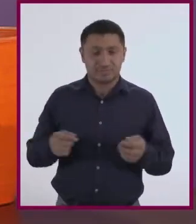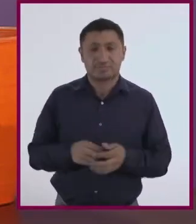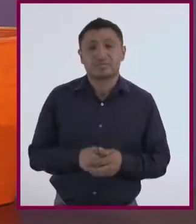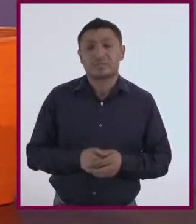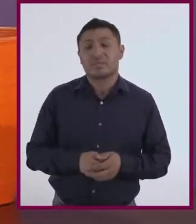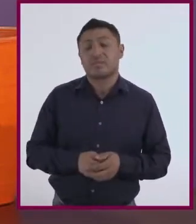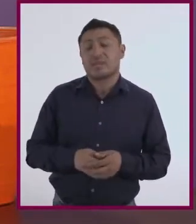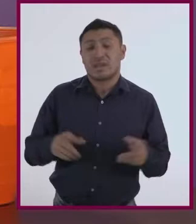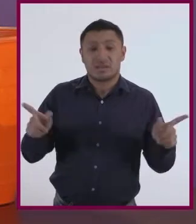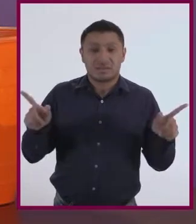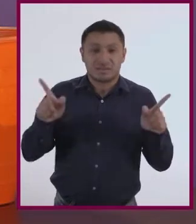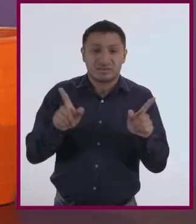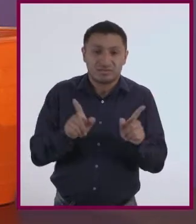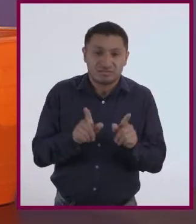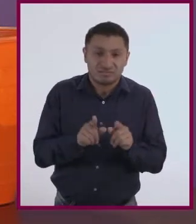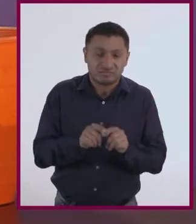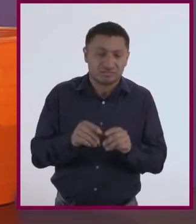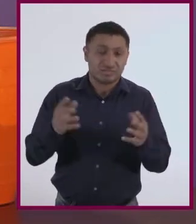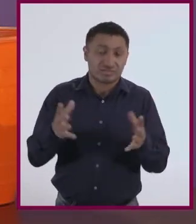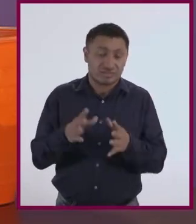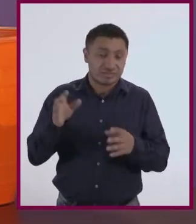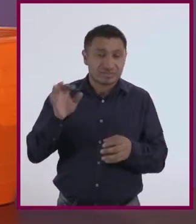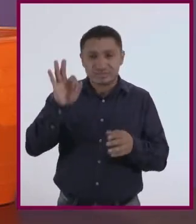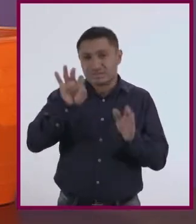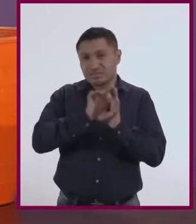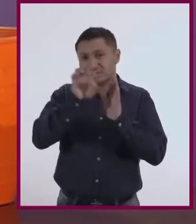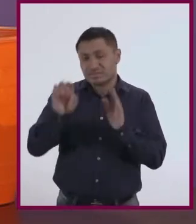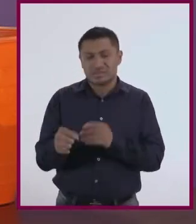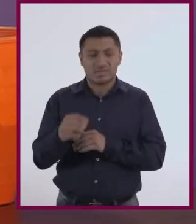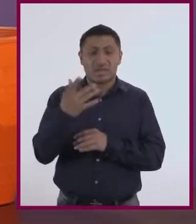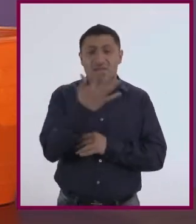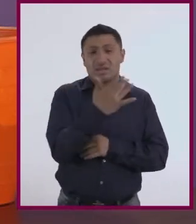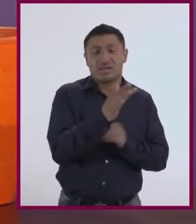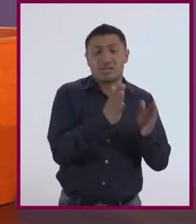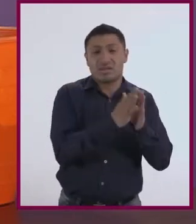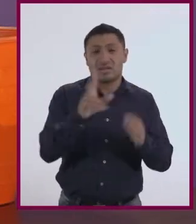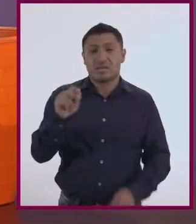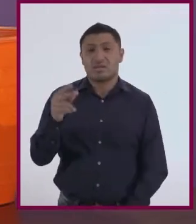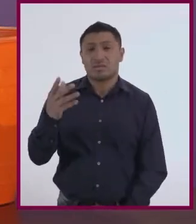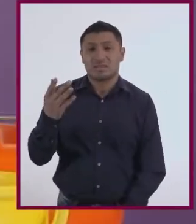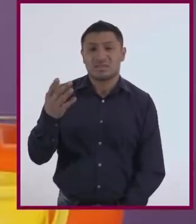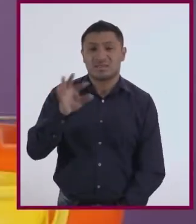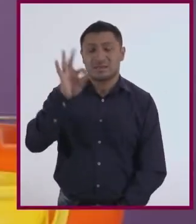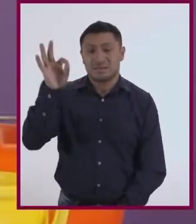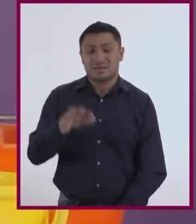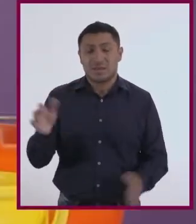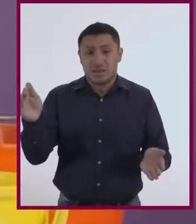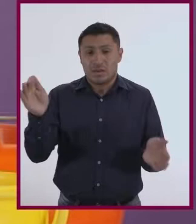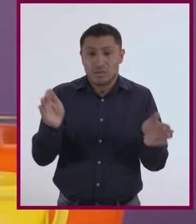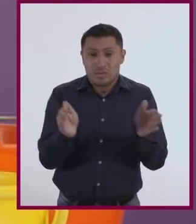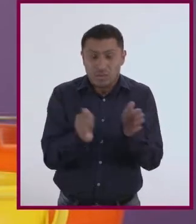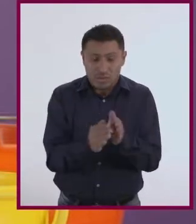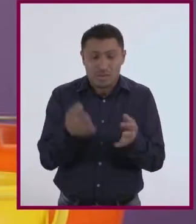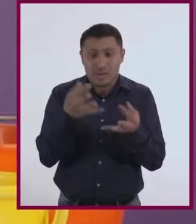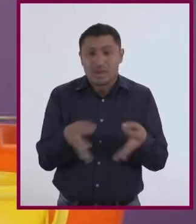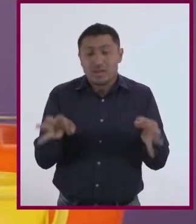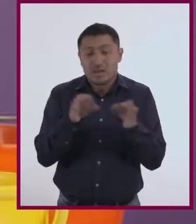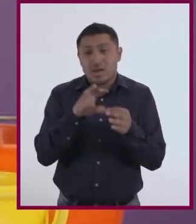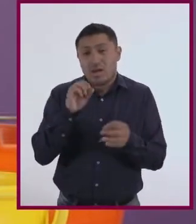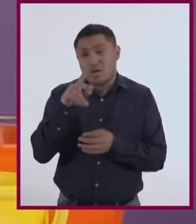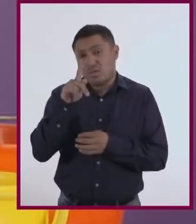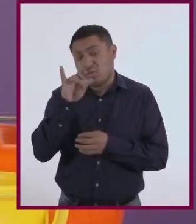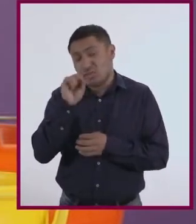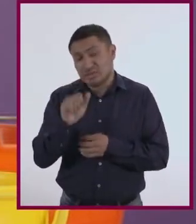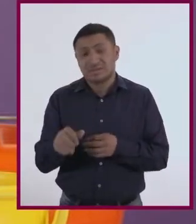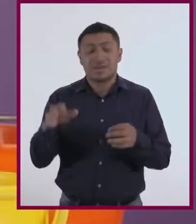digerir, reduciendo el volumen de los desperdicios entre 50 y 85%. Lo fundamental en la composta es mantener